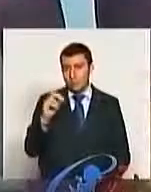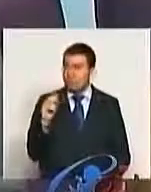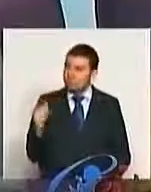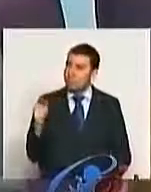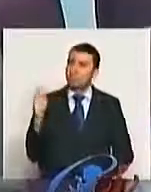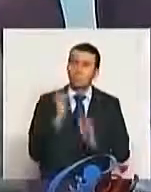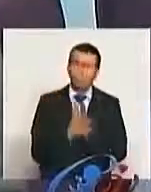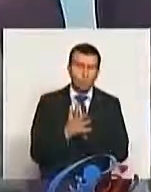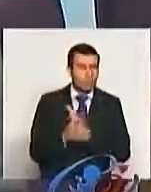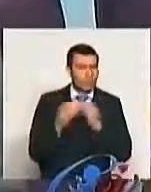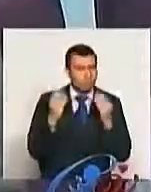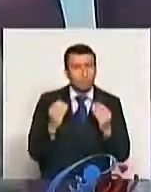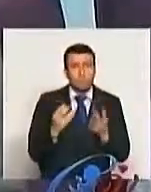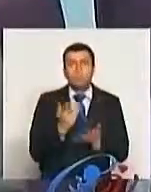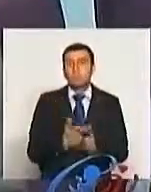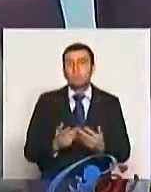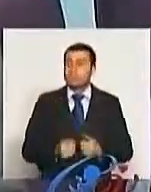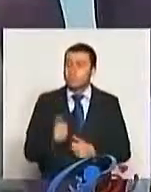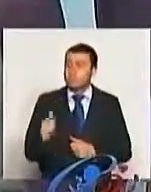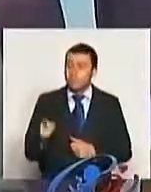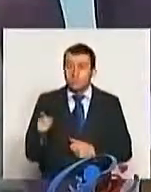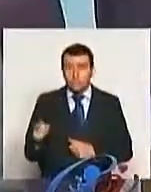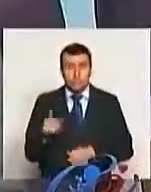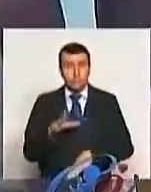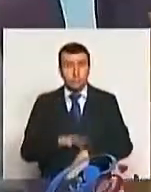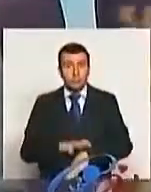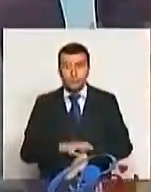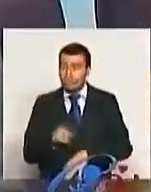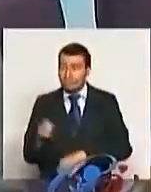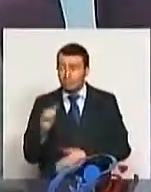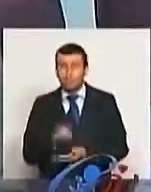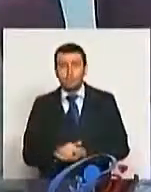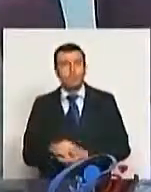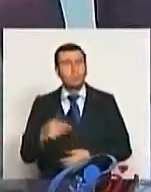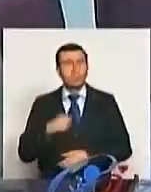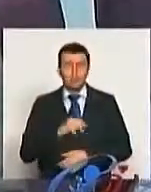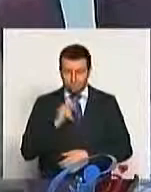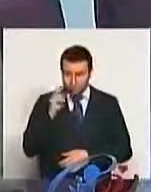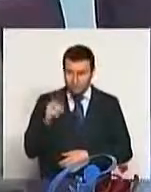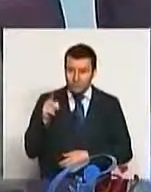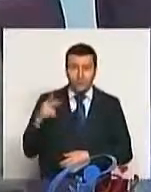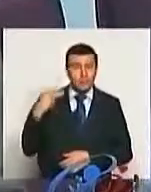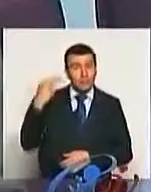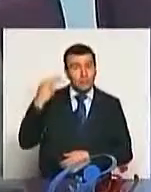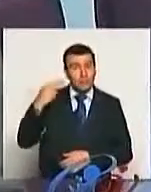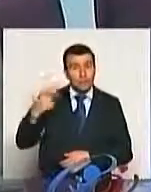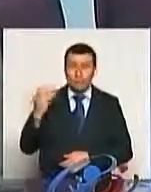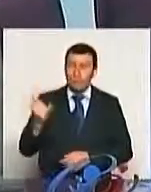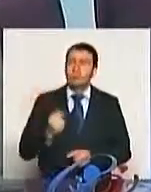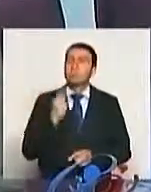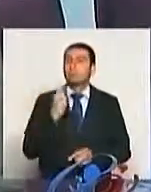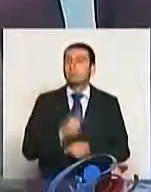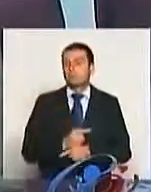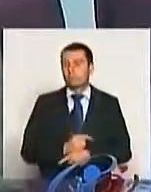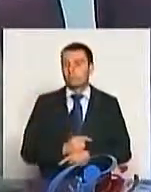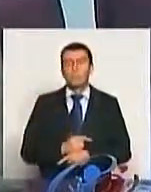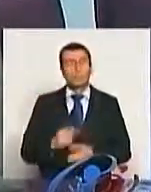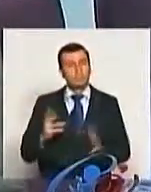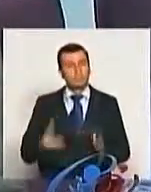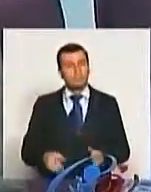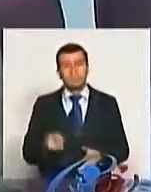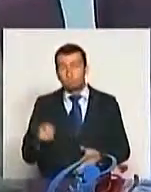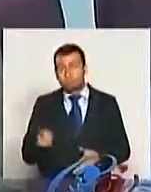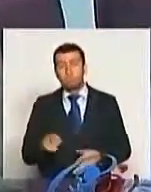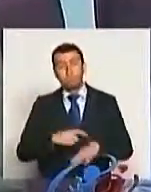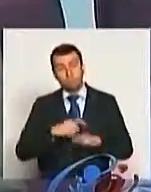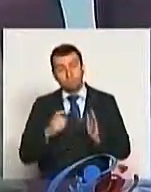que compartimos el mismo parque médico, vemos historias que nos dejan asombrados, seguramente en el campo de la ginecología